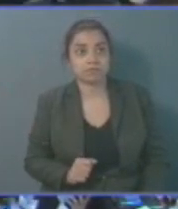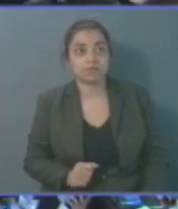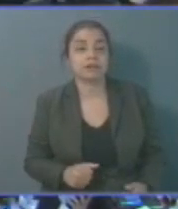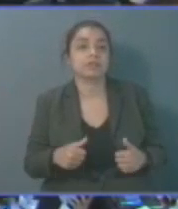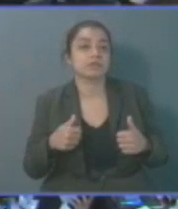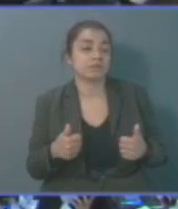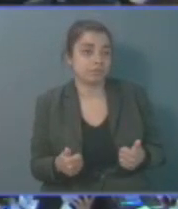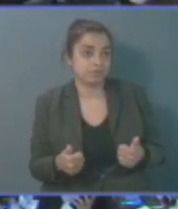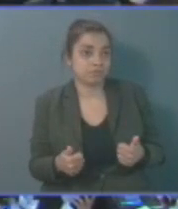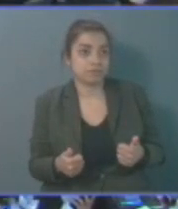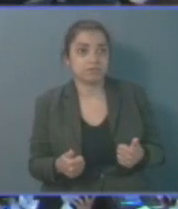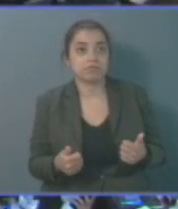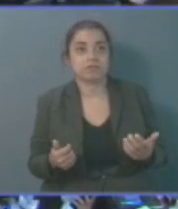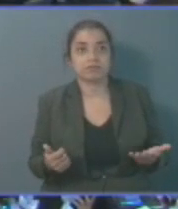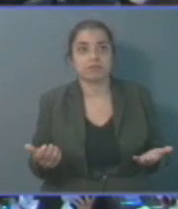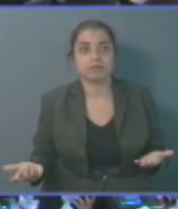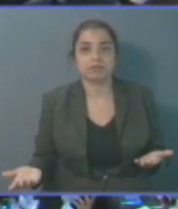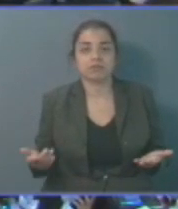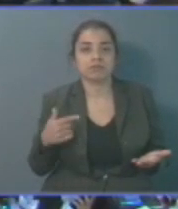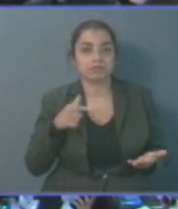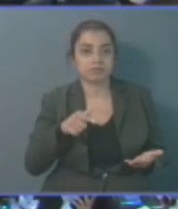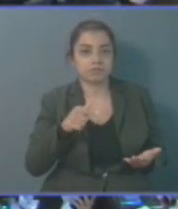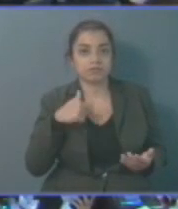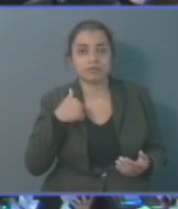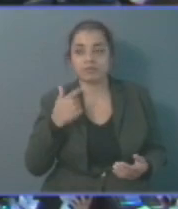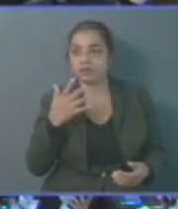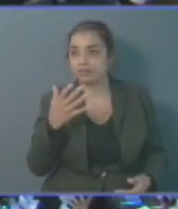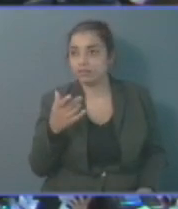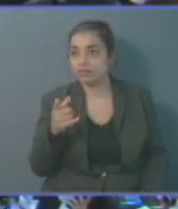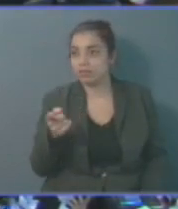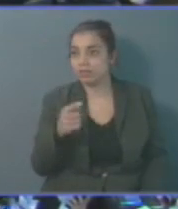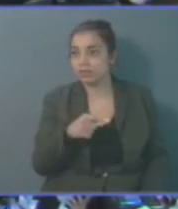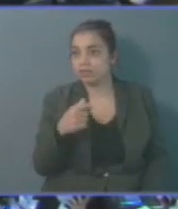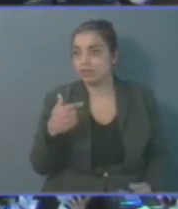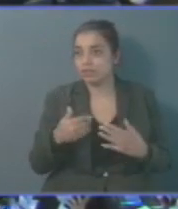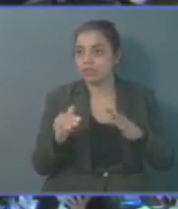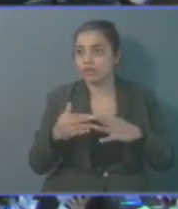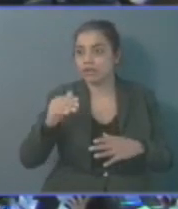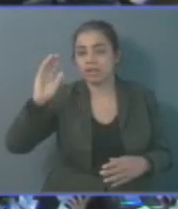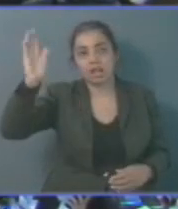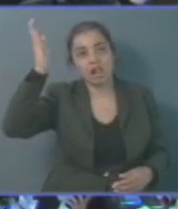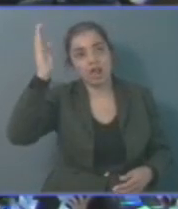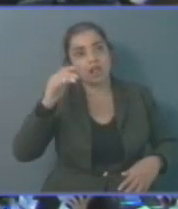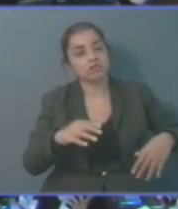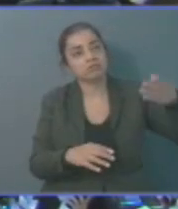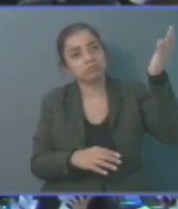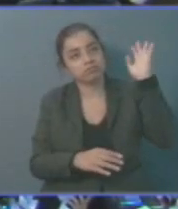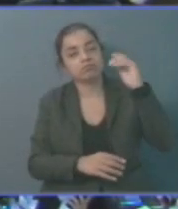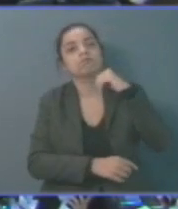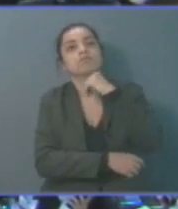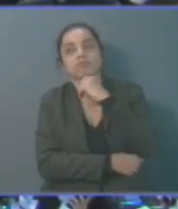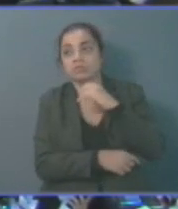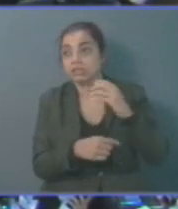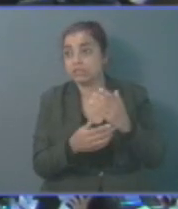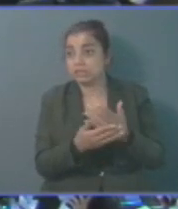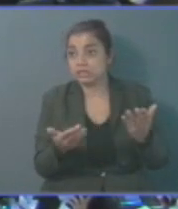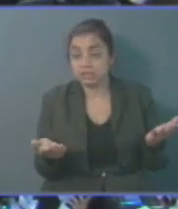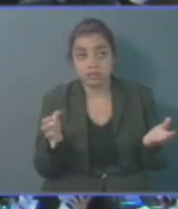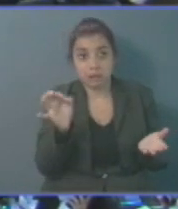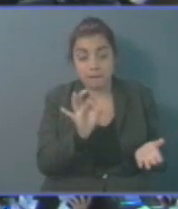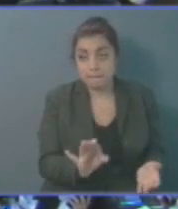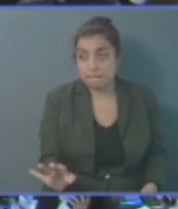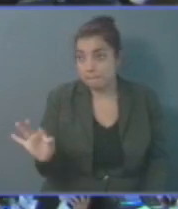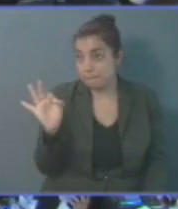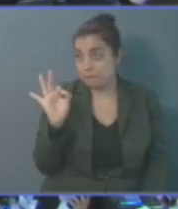Bien, gracias, presidente. He escuchado detenidamente todas las intervenciones. Y si el afán es mejorar